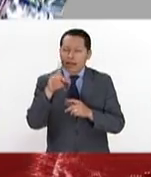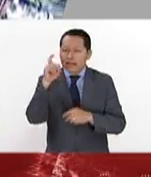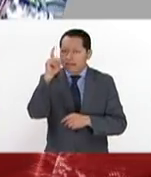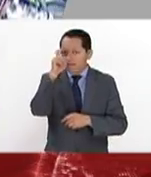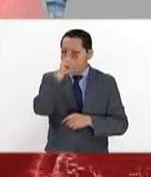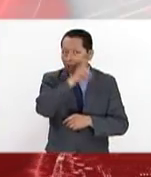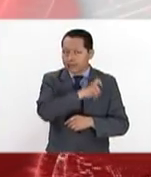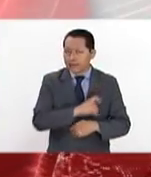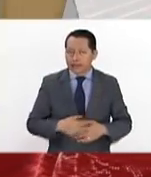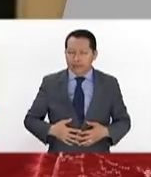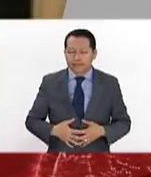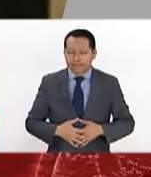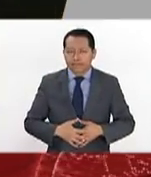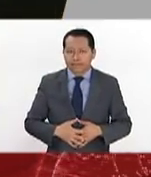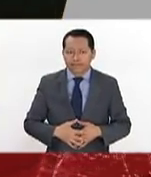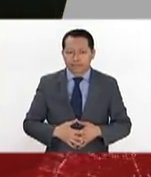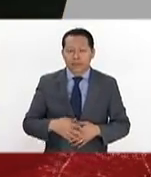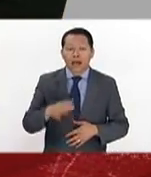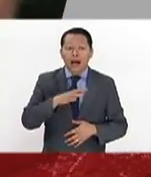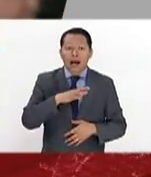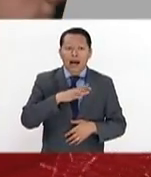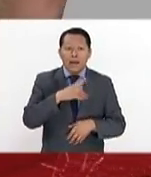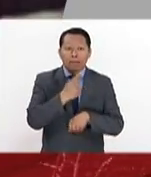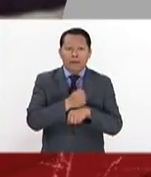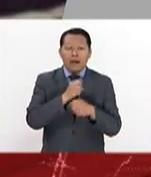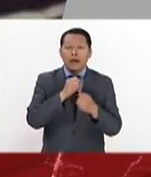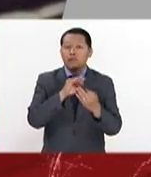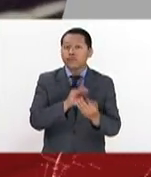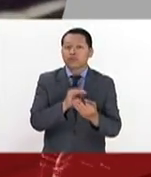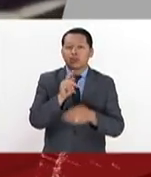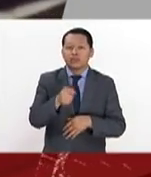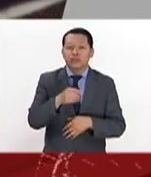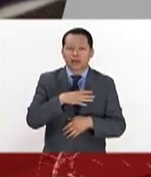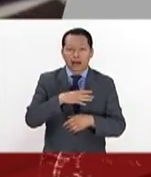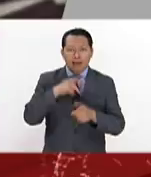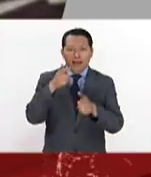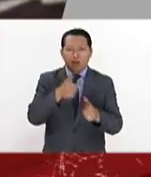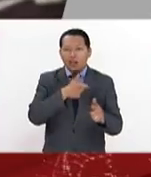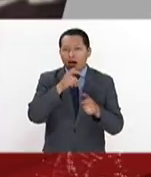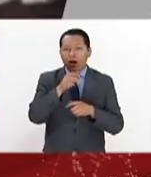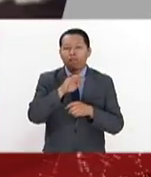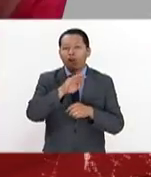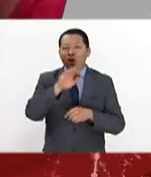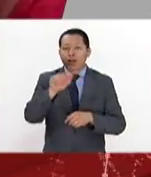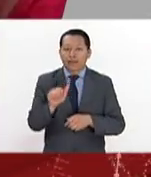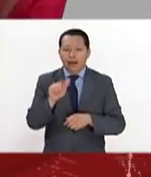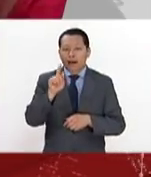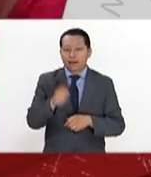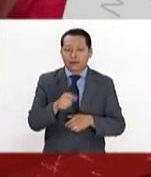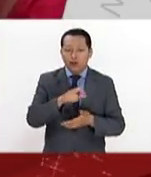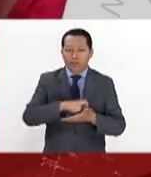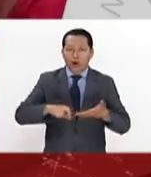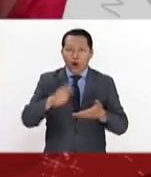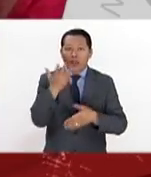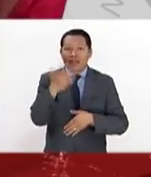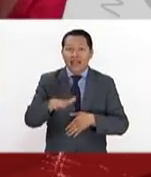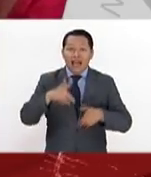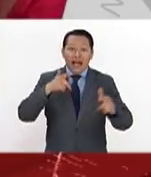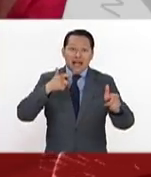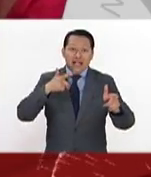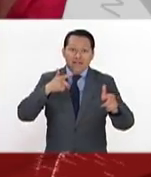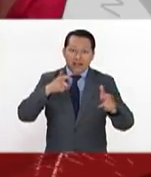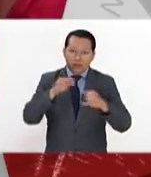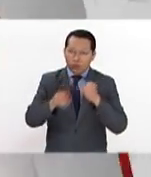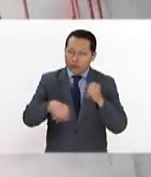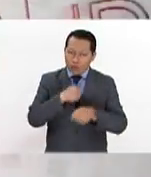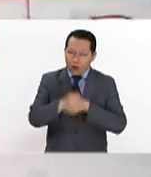complejidad. Comparece por primera vez el atacante del tiroteo de Florida. Habría comprado 10 rifles en el